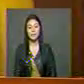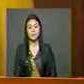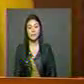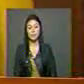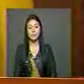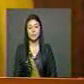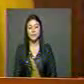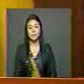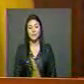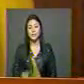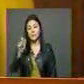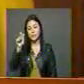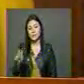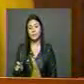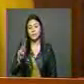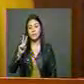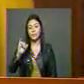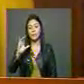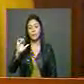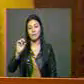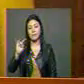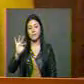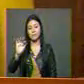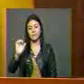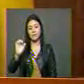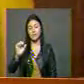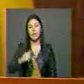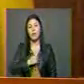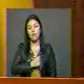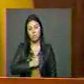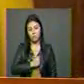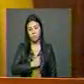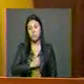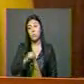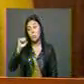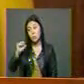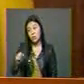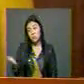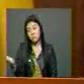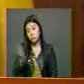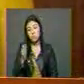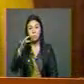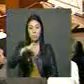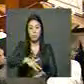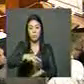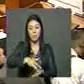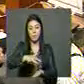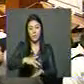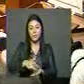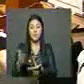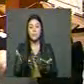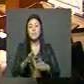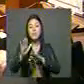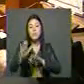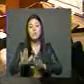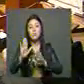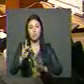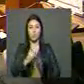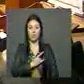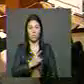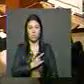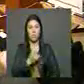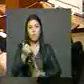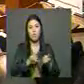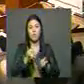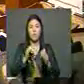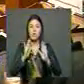Vicente Benítez Rojas, hago un llamado para que participe en representación de la Universidad de